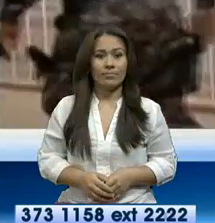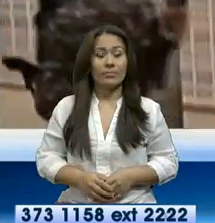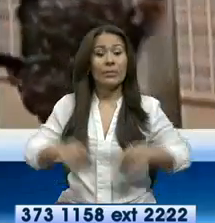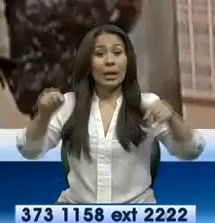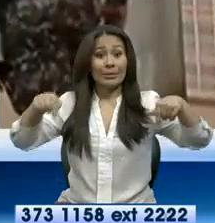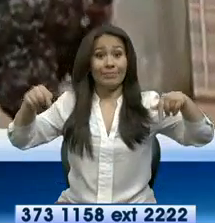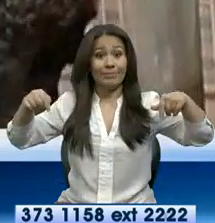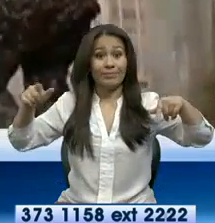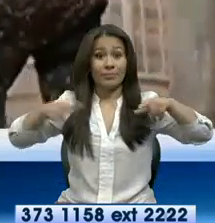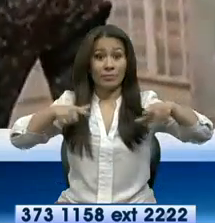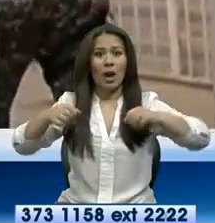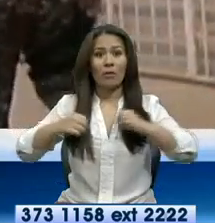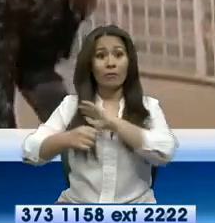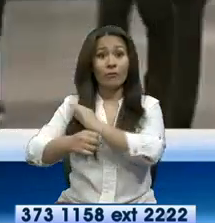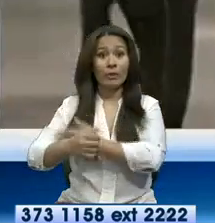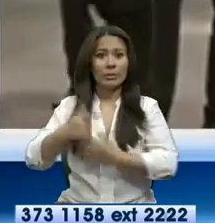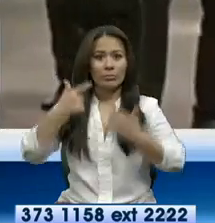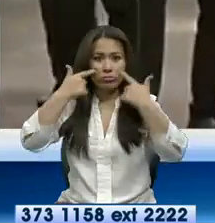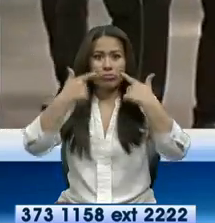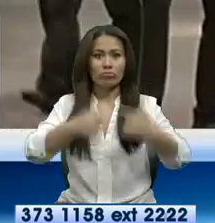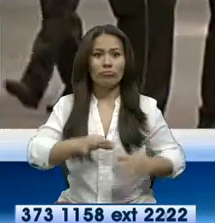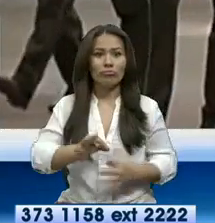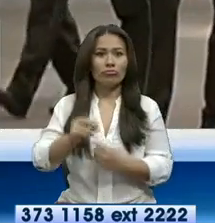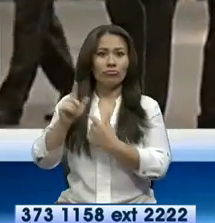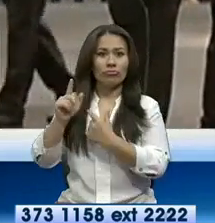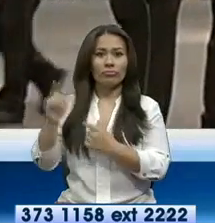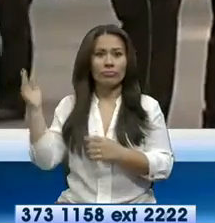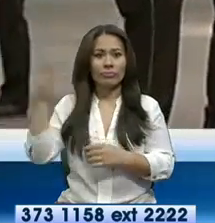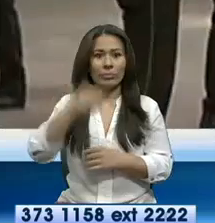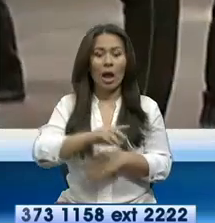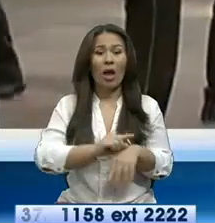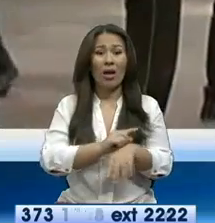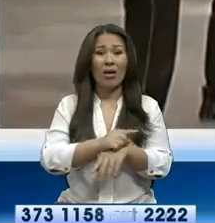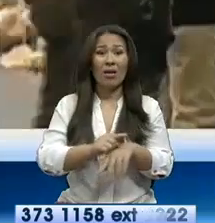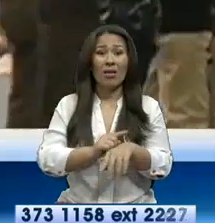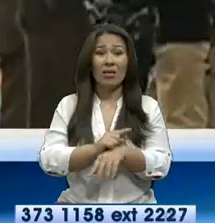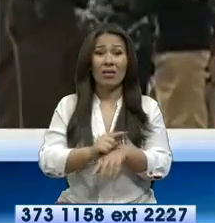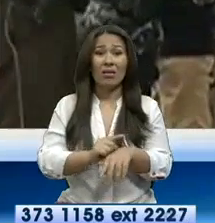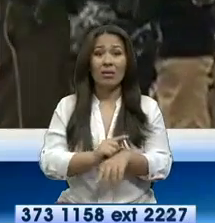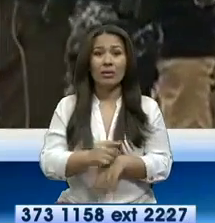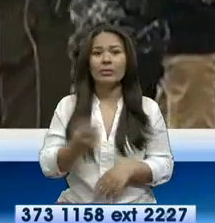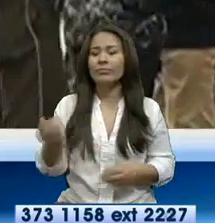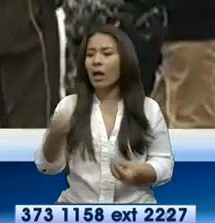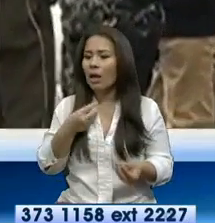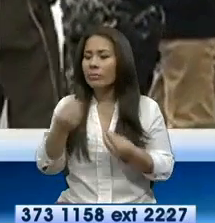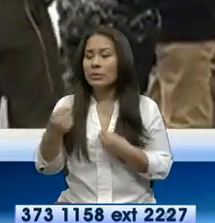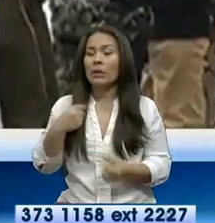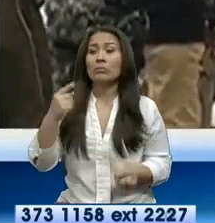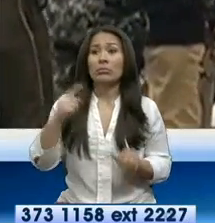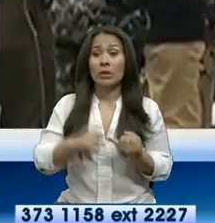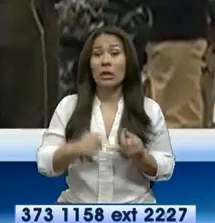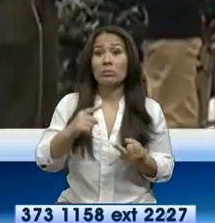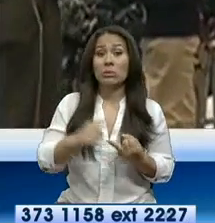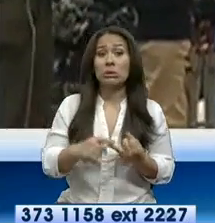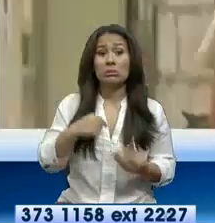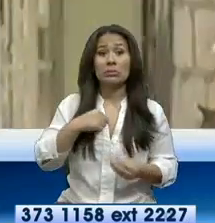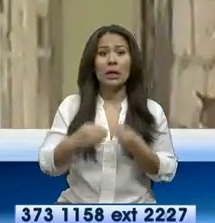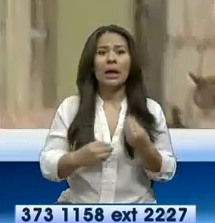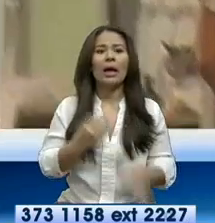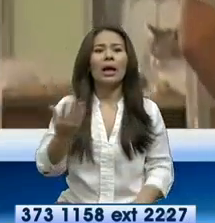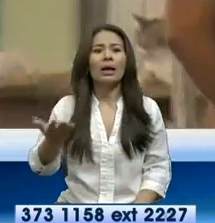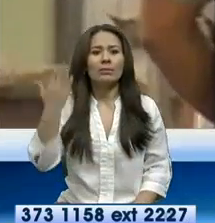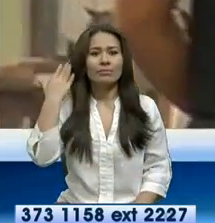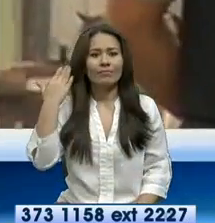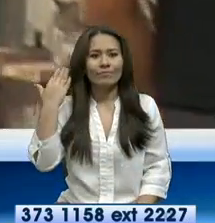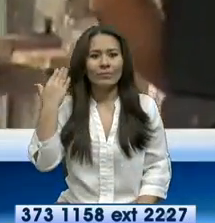Hasta el lugar llegó fuertemente custodiado el sospechoso, que durante varias horas habría recreado el minuto a minuto de lo que sucedió a